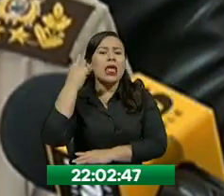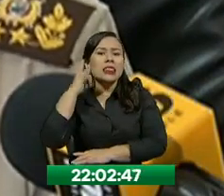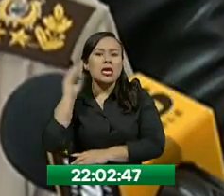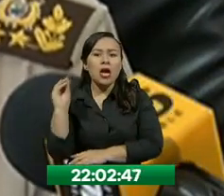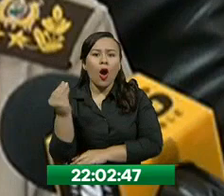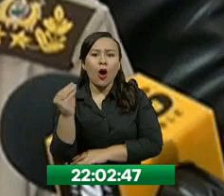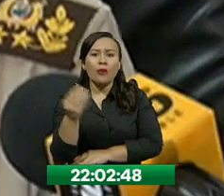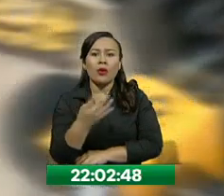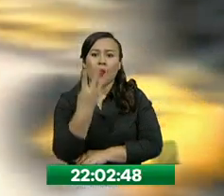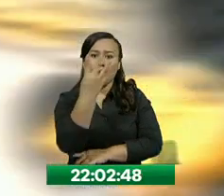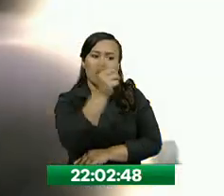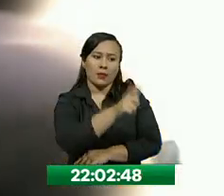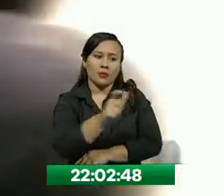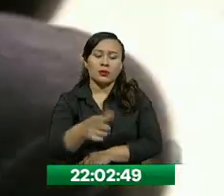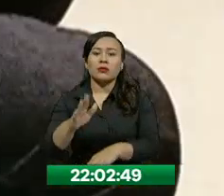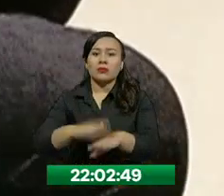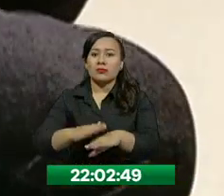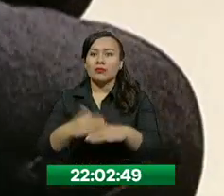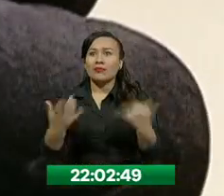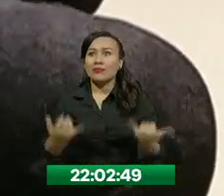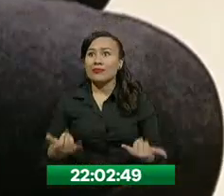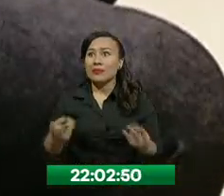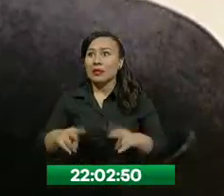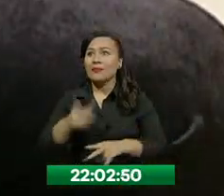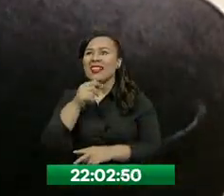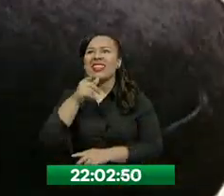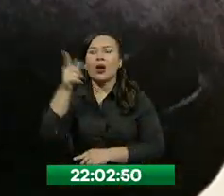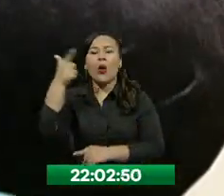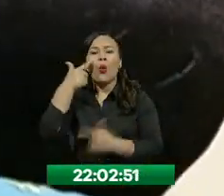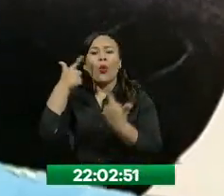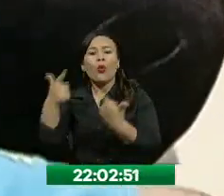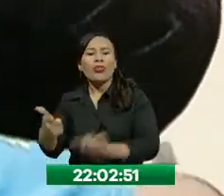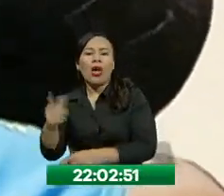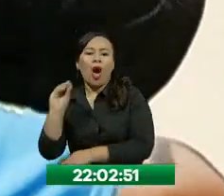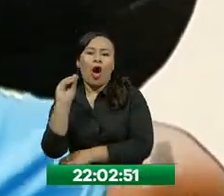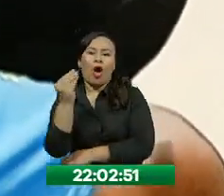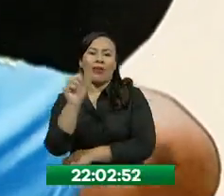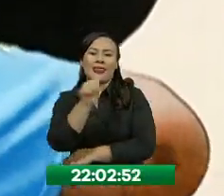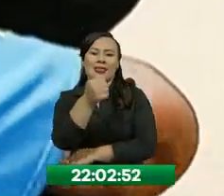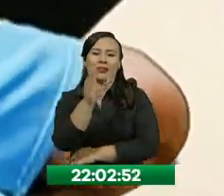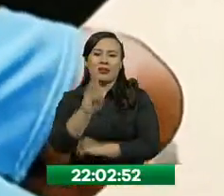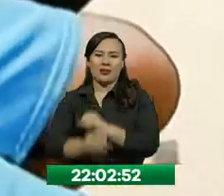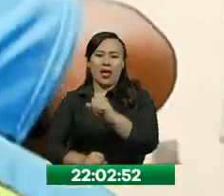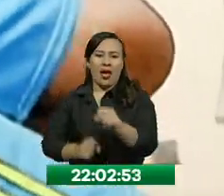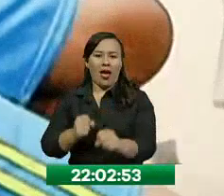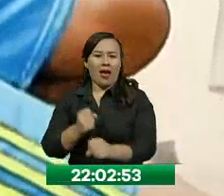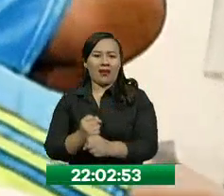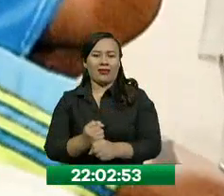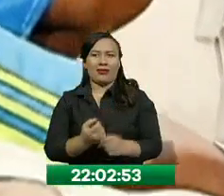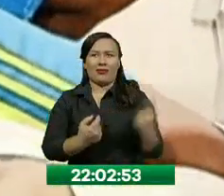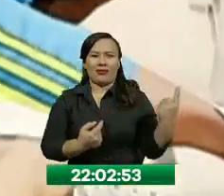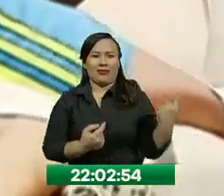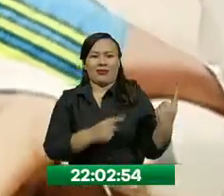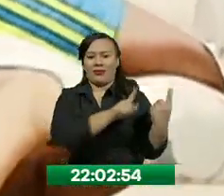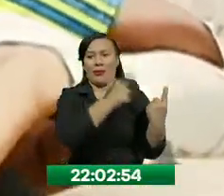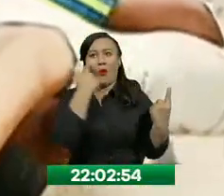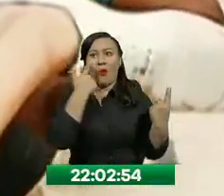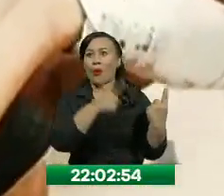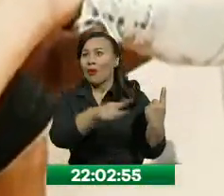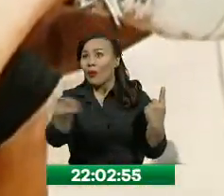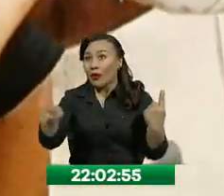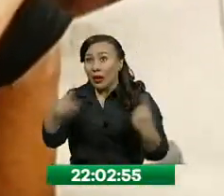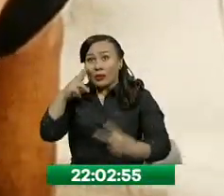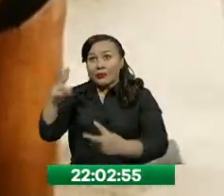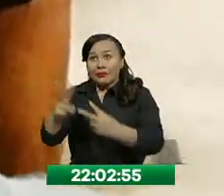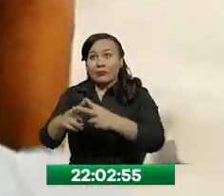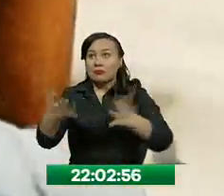y 4 menores de edad. Aparentemente eran cuidadas por un joven de 16 años. Las niñas no se conocían,